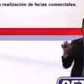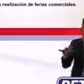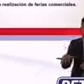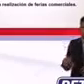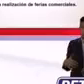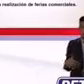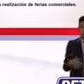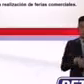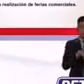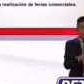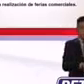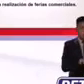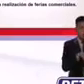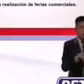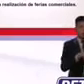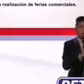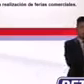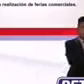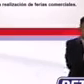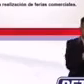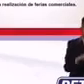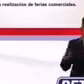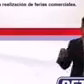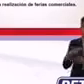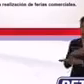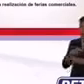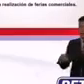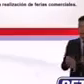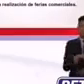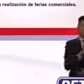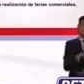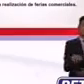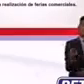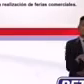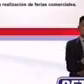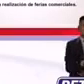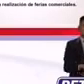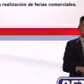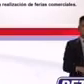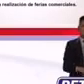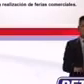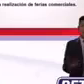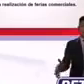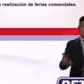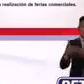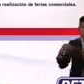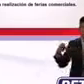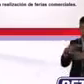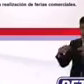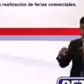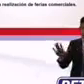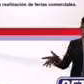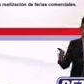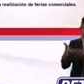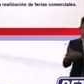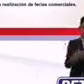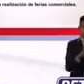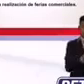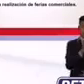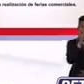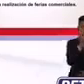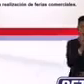ciclovía y otro tipo de actividades en parques metropolitanos que permanecerán cerrados a lo largo del fin de